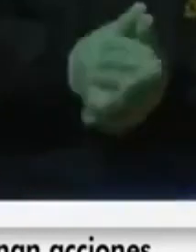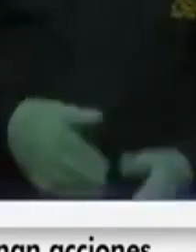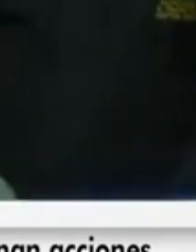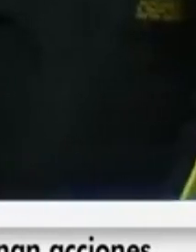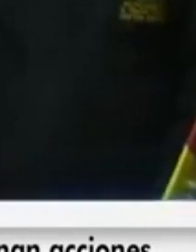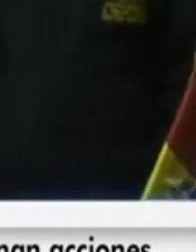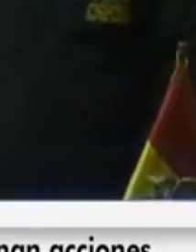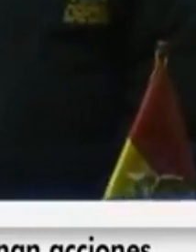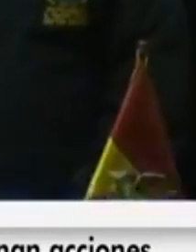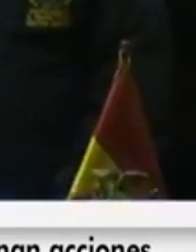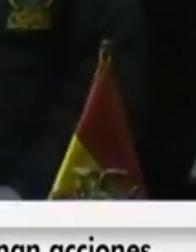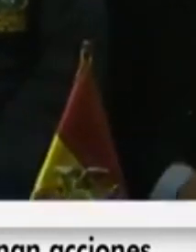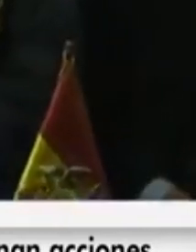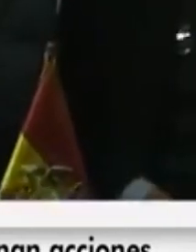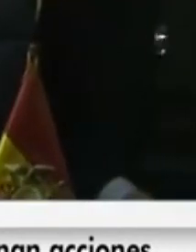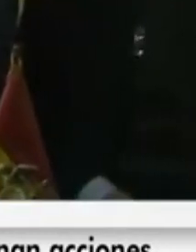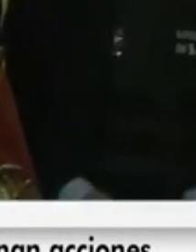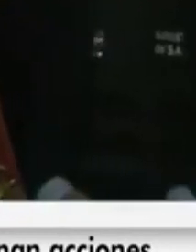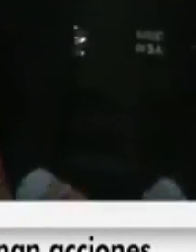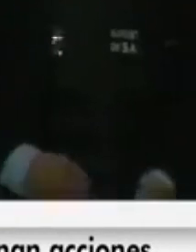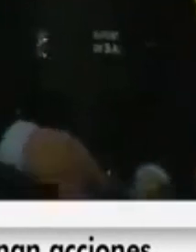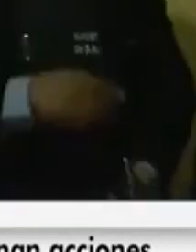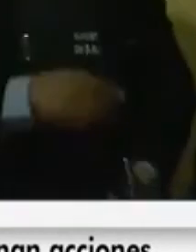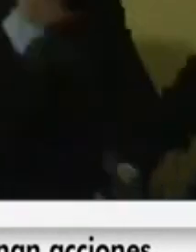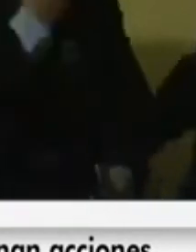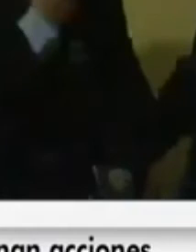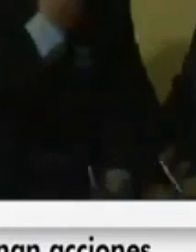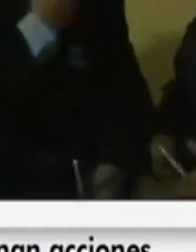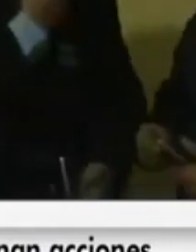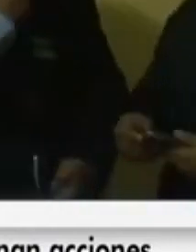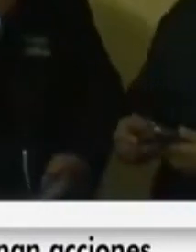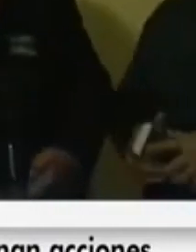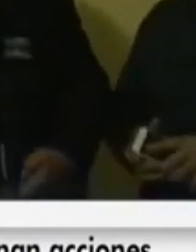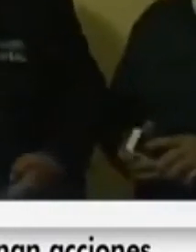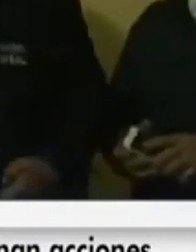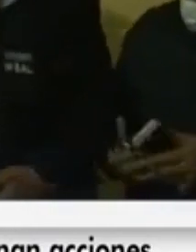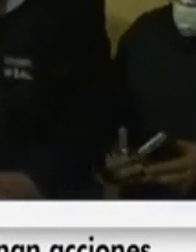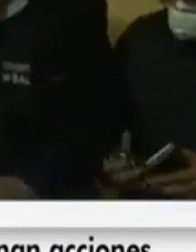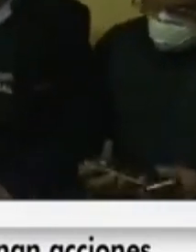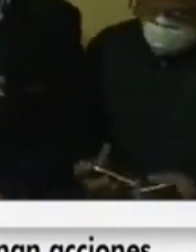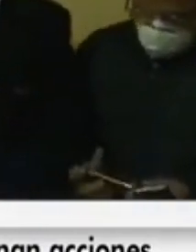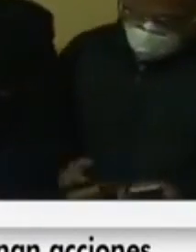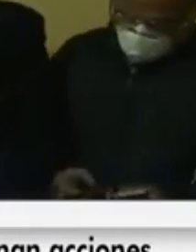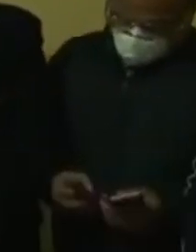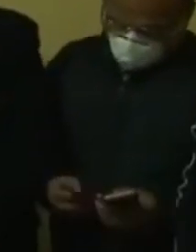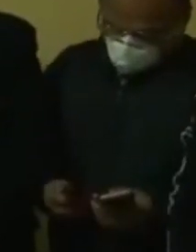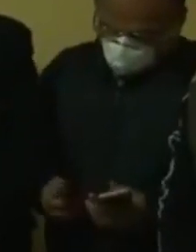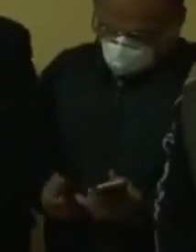Gracias, compañeros.